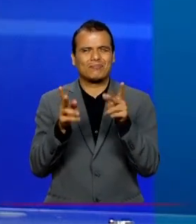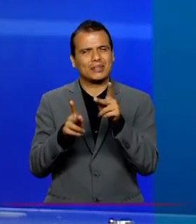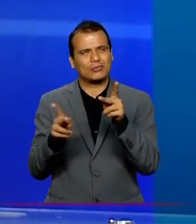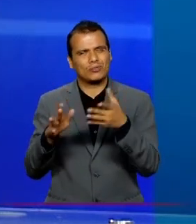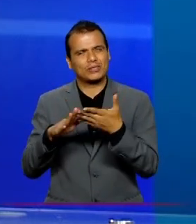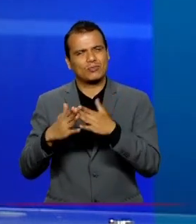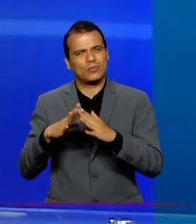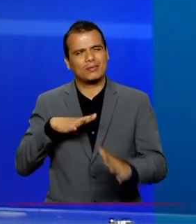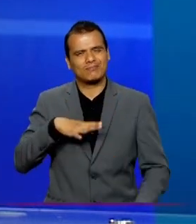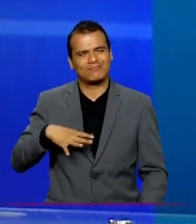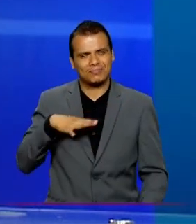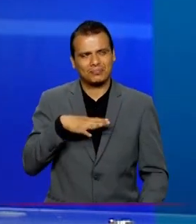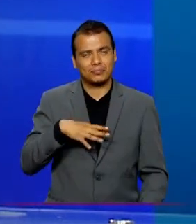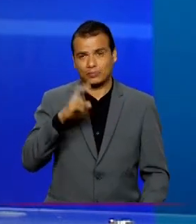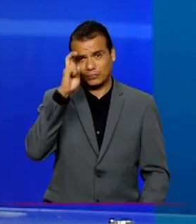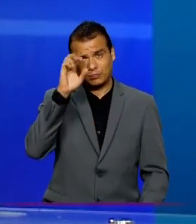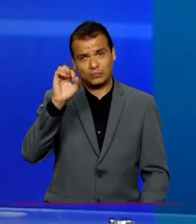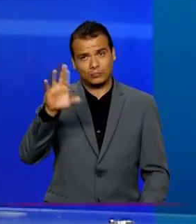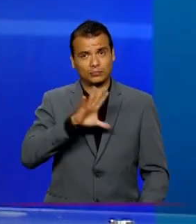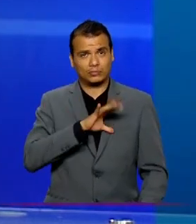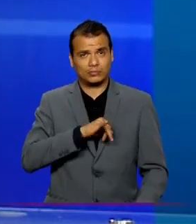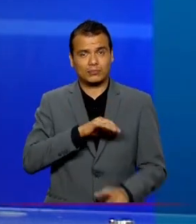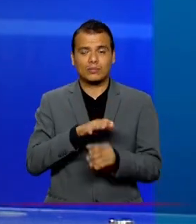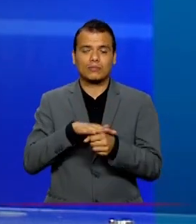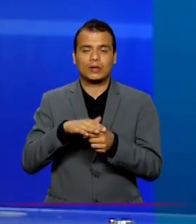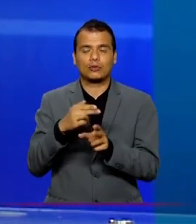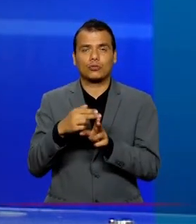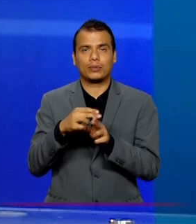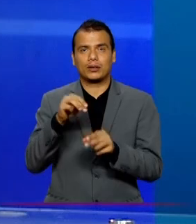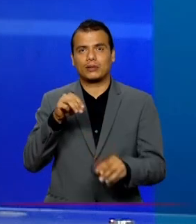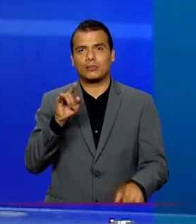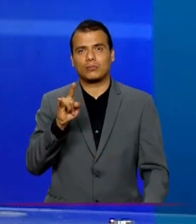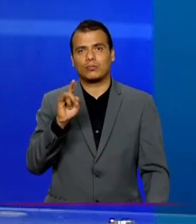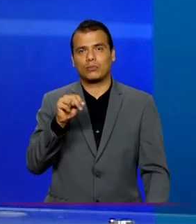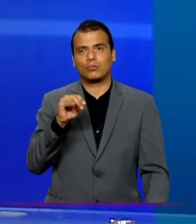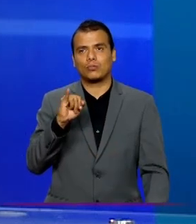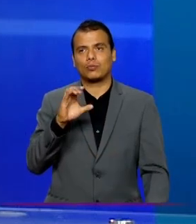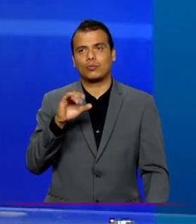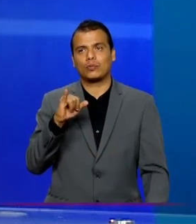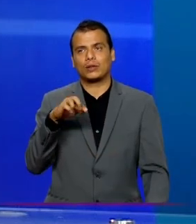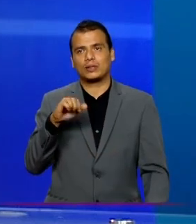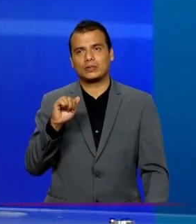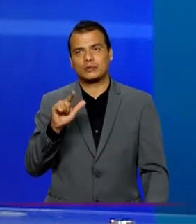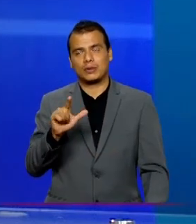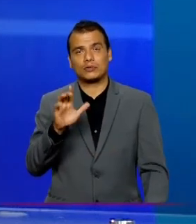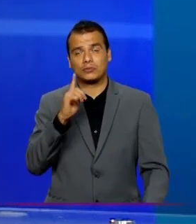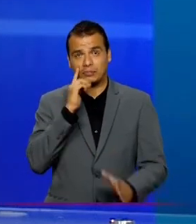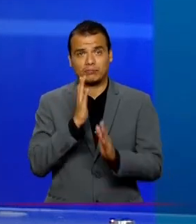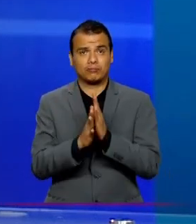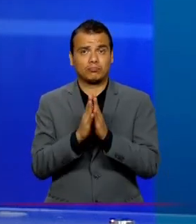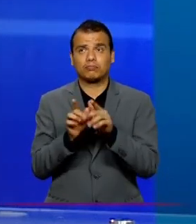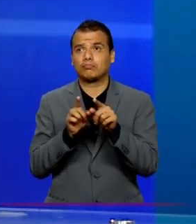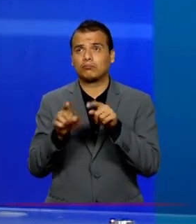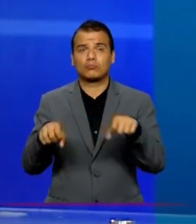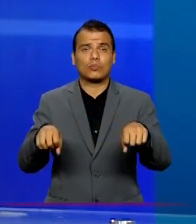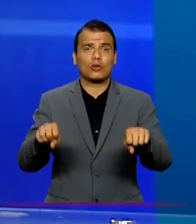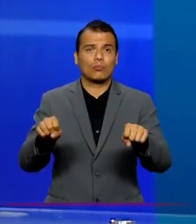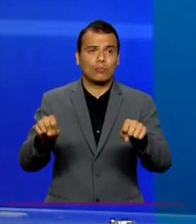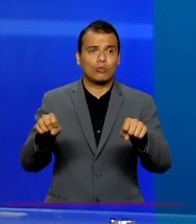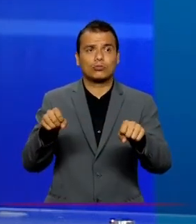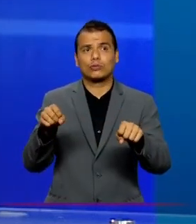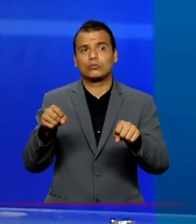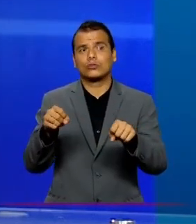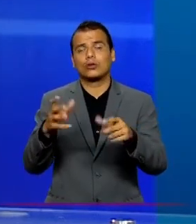al nororiente de la ciudad, los residentes expresan su descontento por la presencia de motos y automóviles que circulan y estacionan en